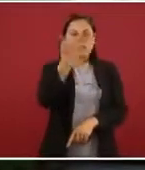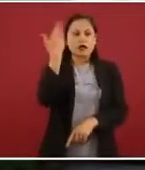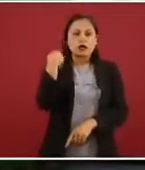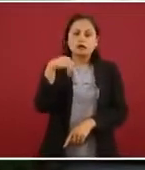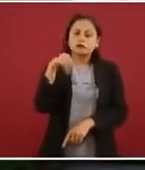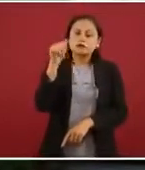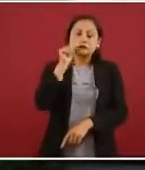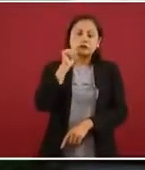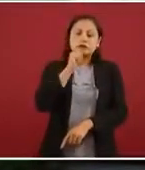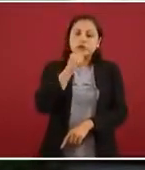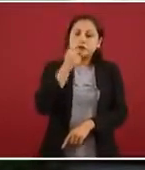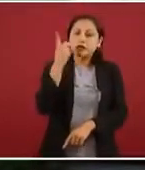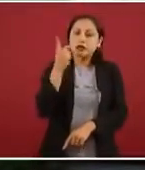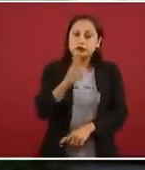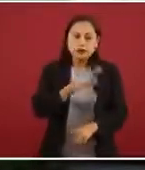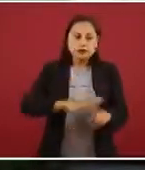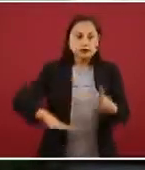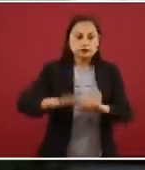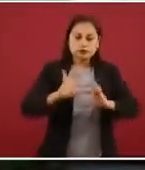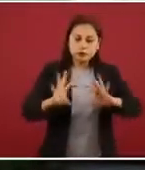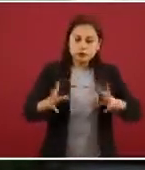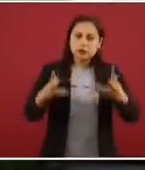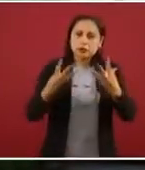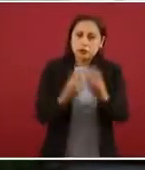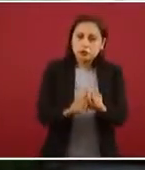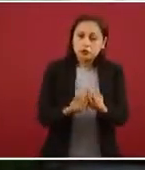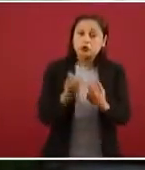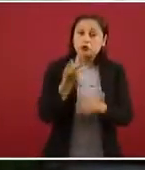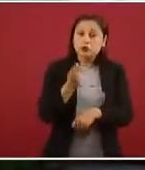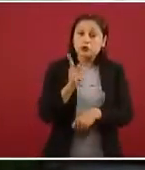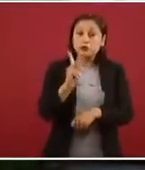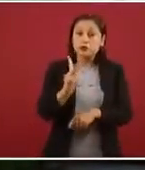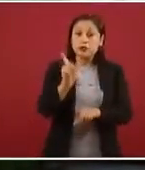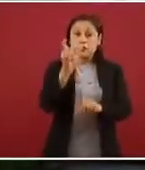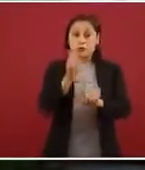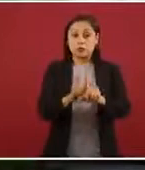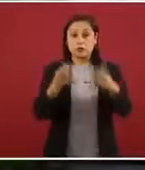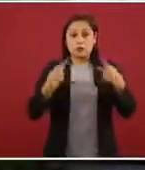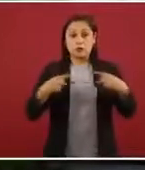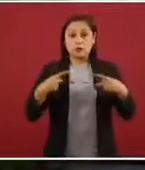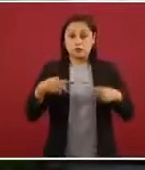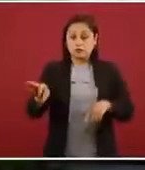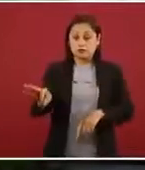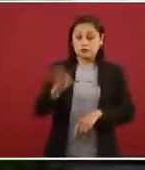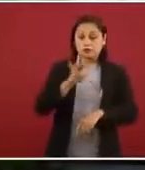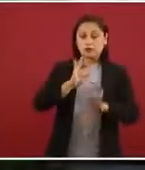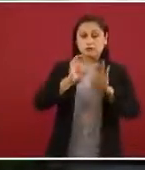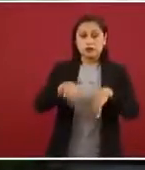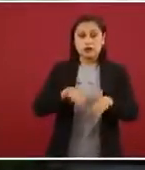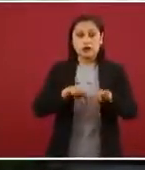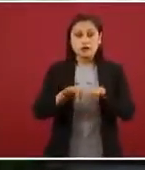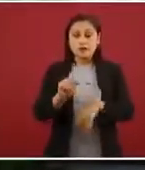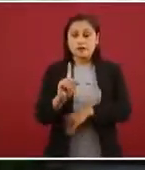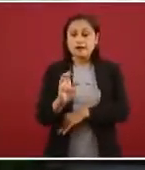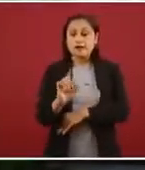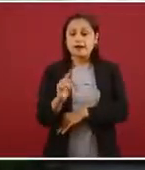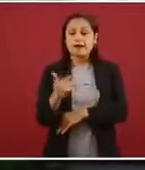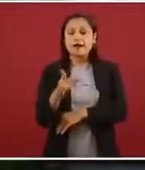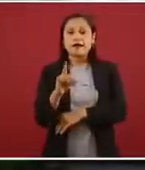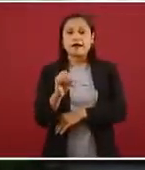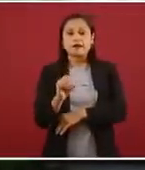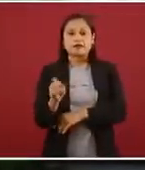Pero, sin embargo, si vemos los perfiles de los superdelegados, presidente, pues queda perfectamente claro que son gente que ha